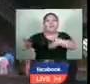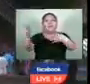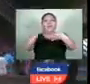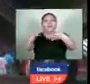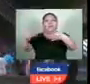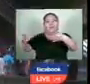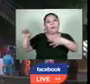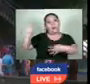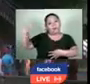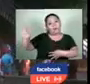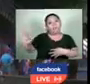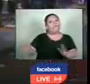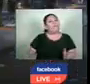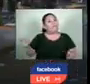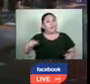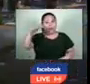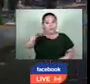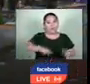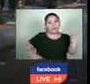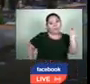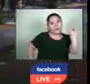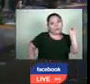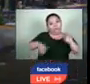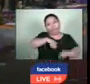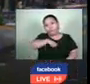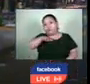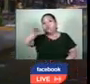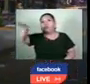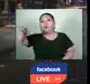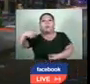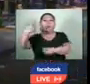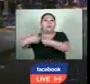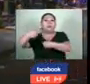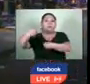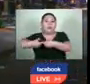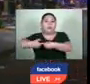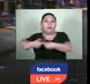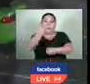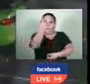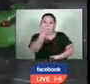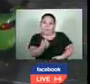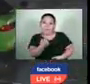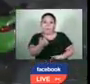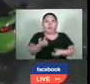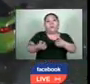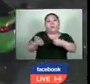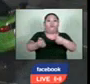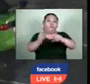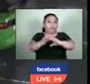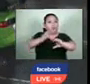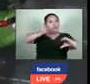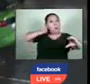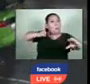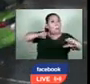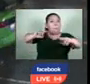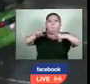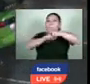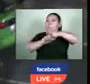Panamericana Oeste, en el sentido de San Salvador hacia Quetzaltepeque. El motorista de la rastra huyó del